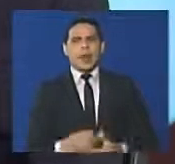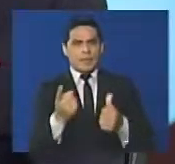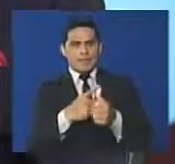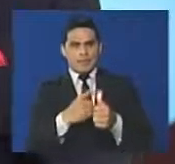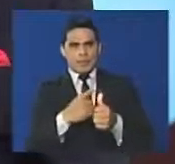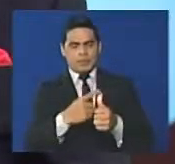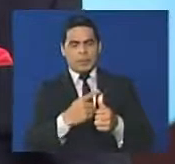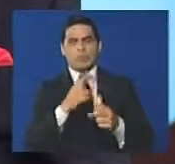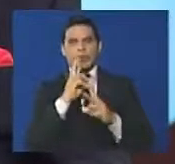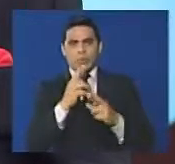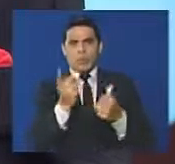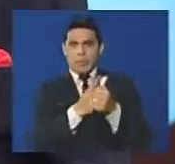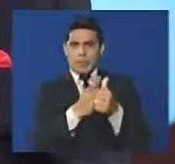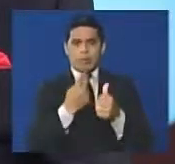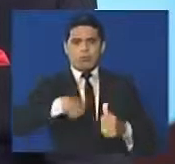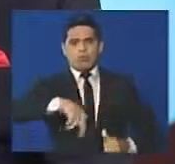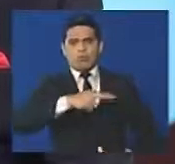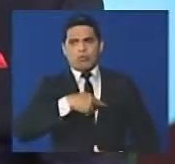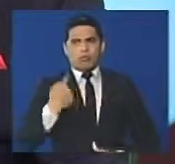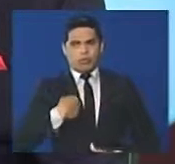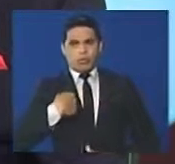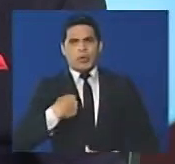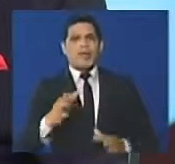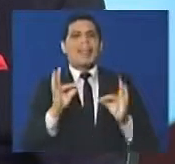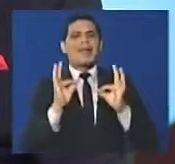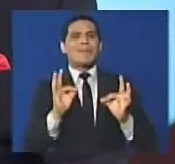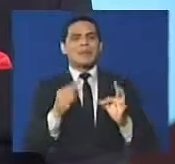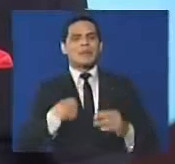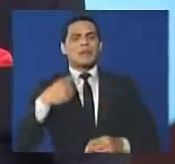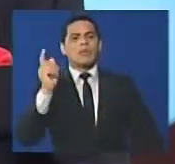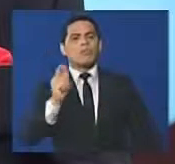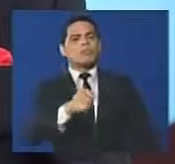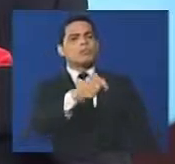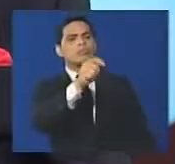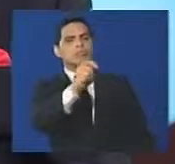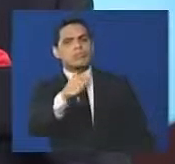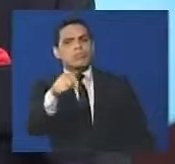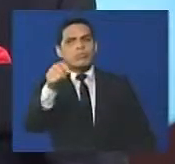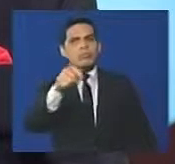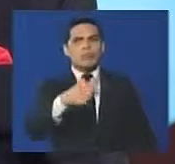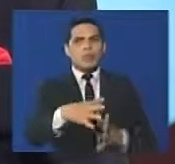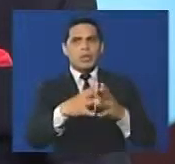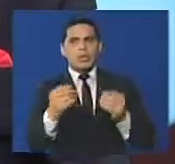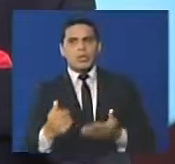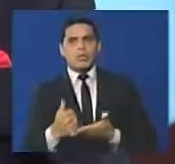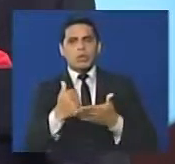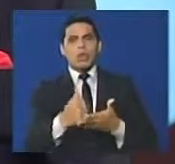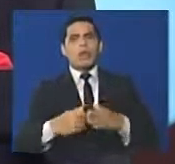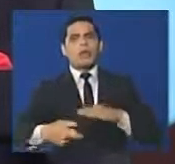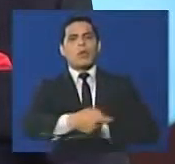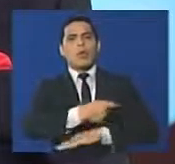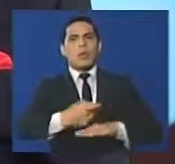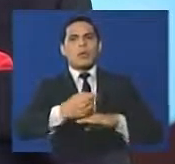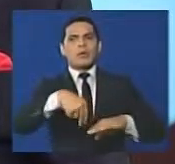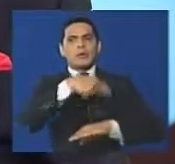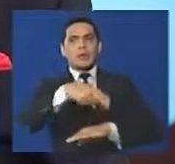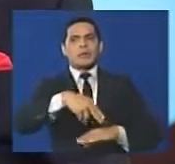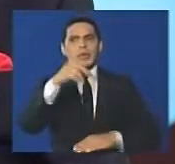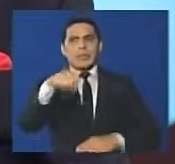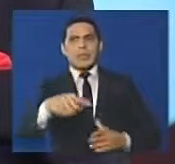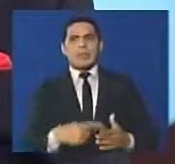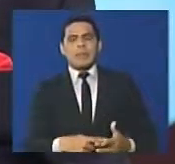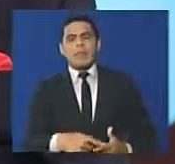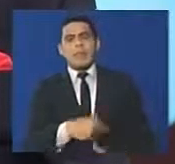Primeramente, como usted lo ha dicho, nosotros, yo en especial como director, le debo todo al gobierno nacional y especialmente al